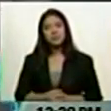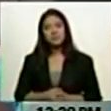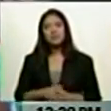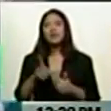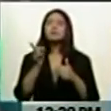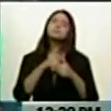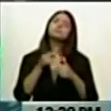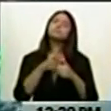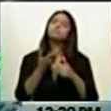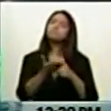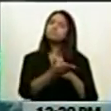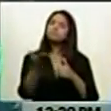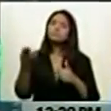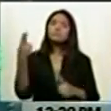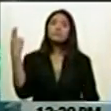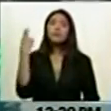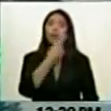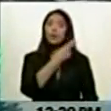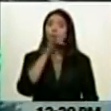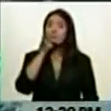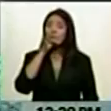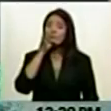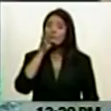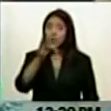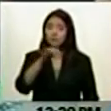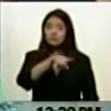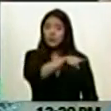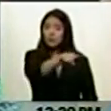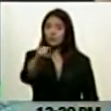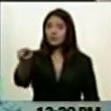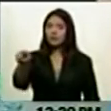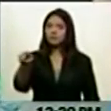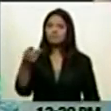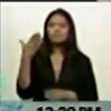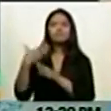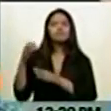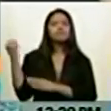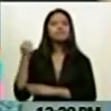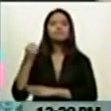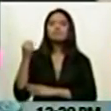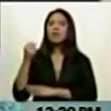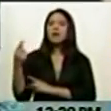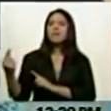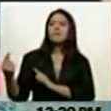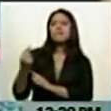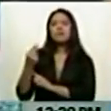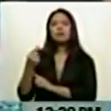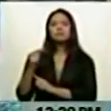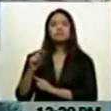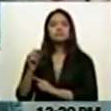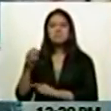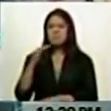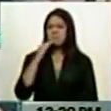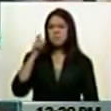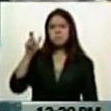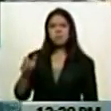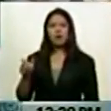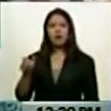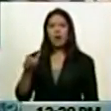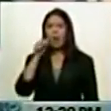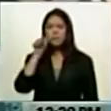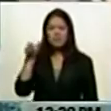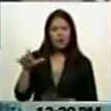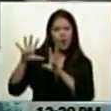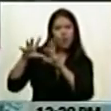quiero jurarles a ustedes que ninguna amenaza, ningún bravucón, ningún corrupto